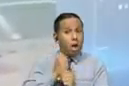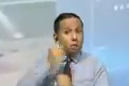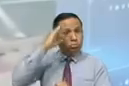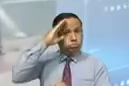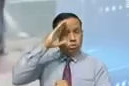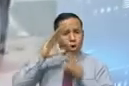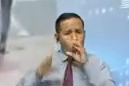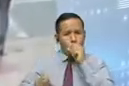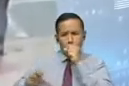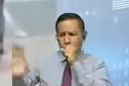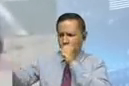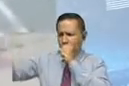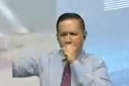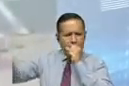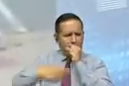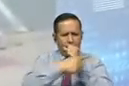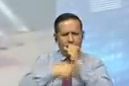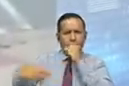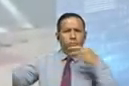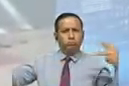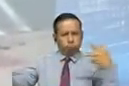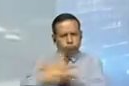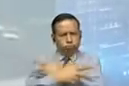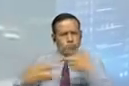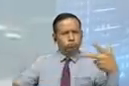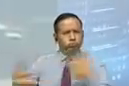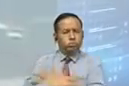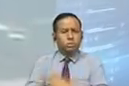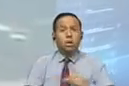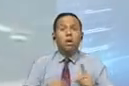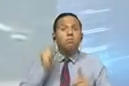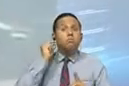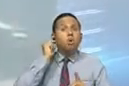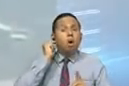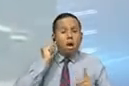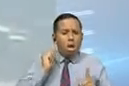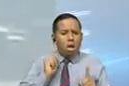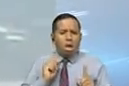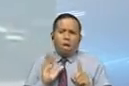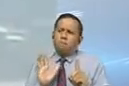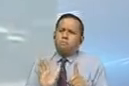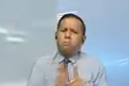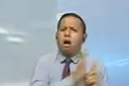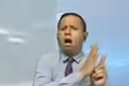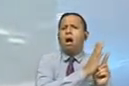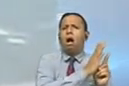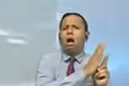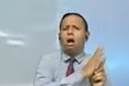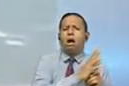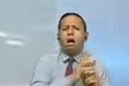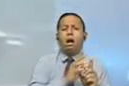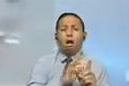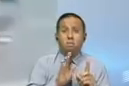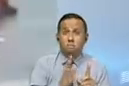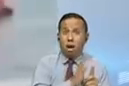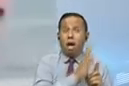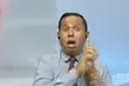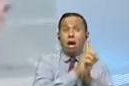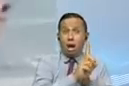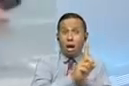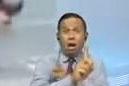la estudiante que caminaba por el paso cebra es empujada, evitando así que el automóvil la embista y ella terminó